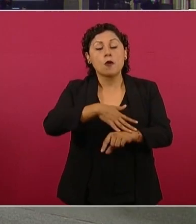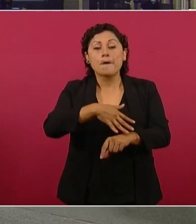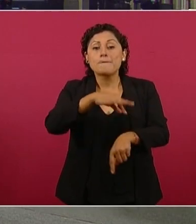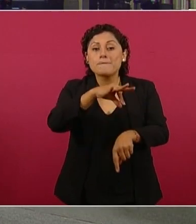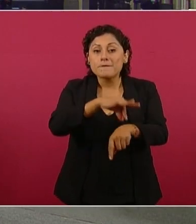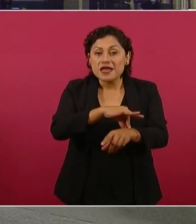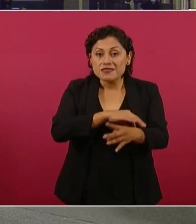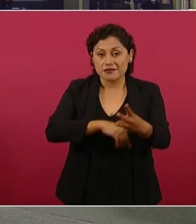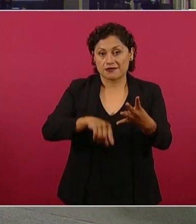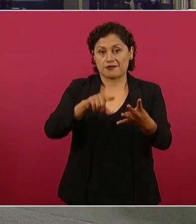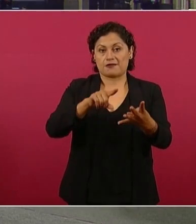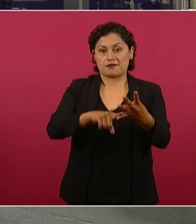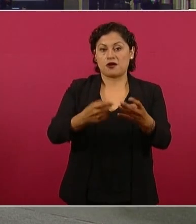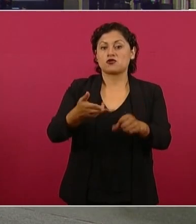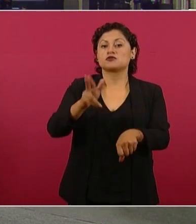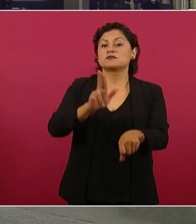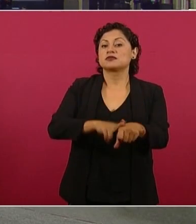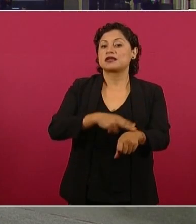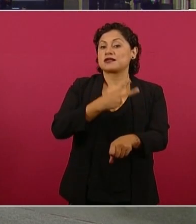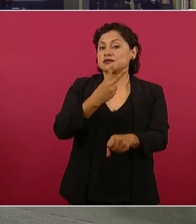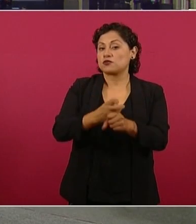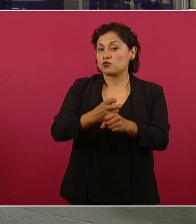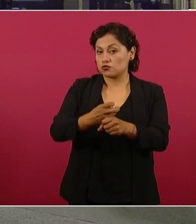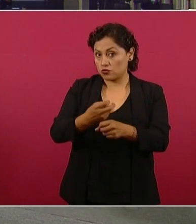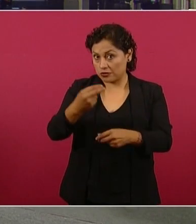los hospitales de especialización,